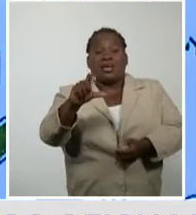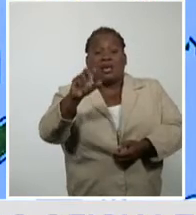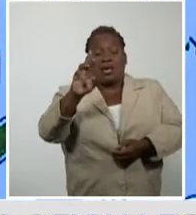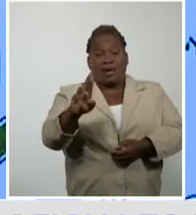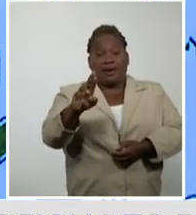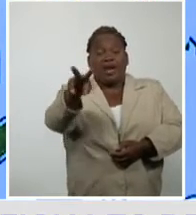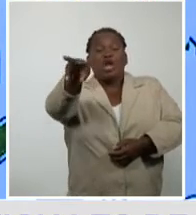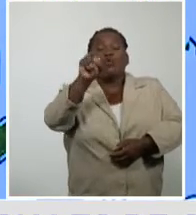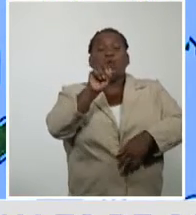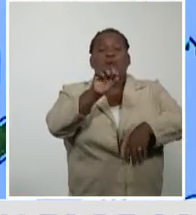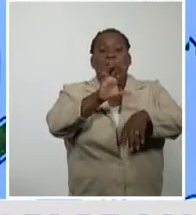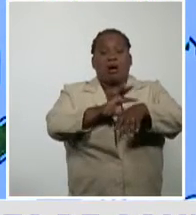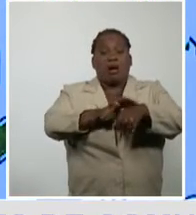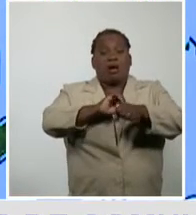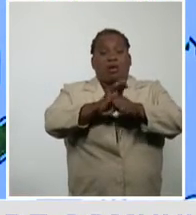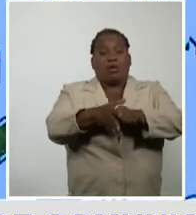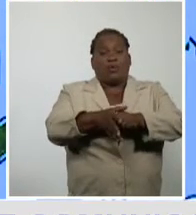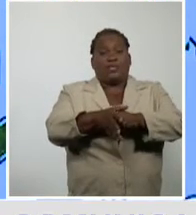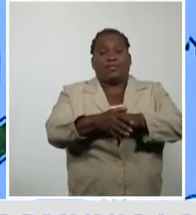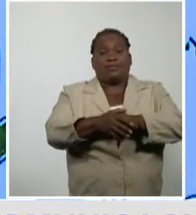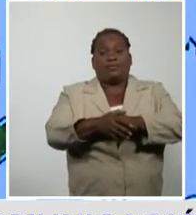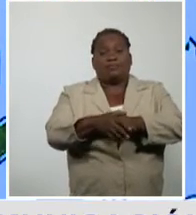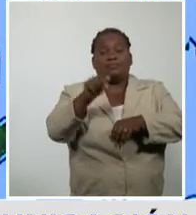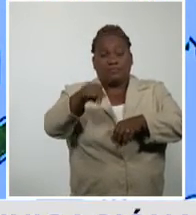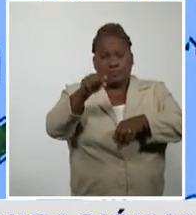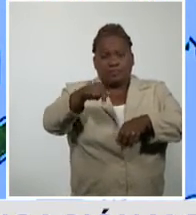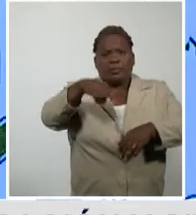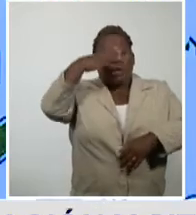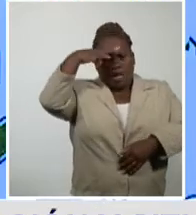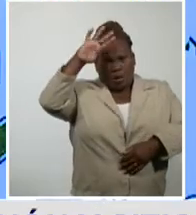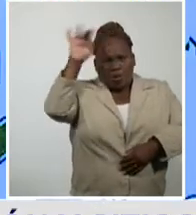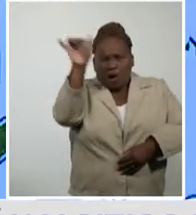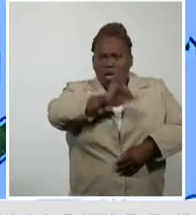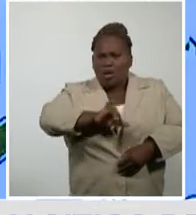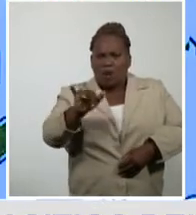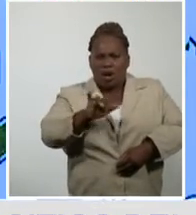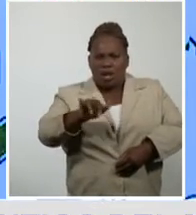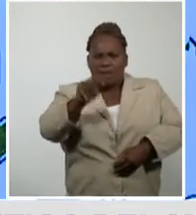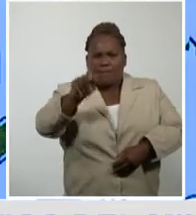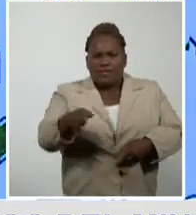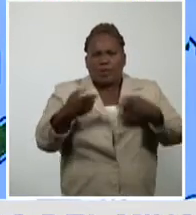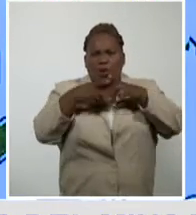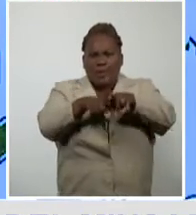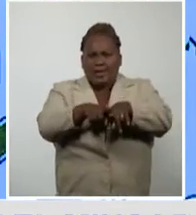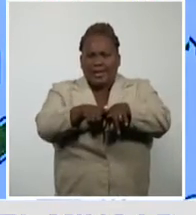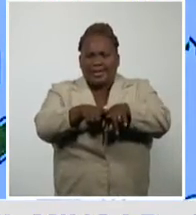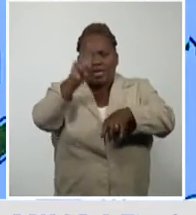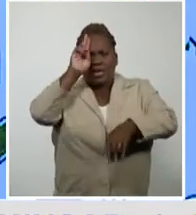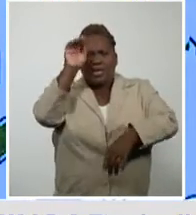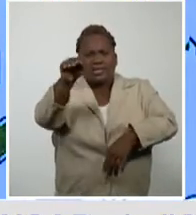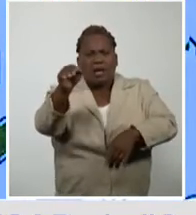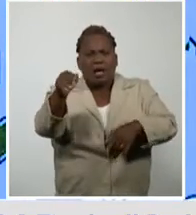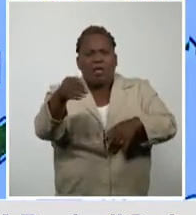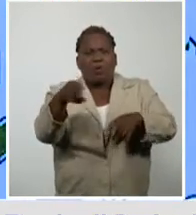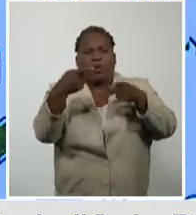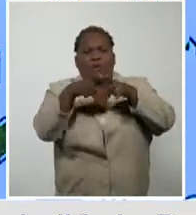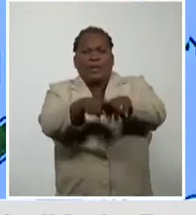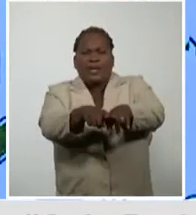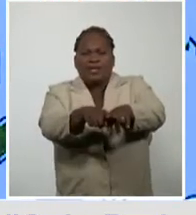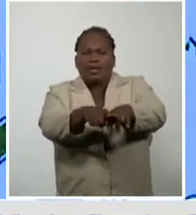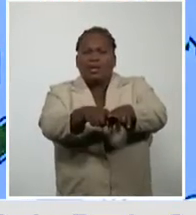coronavirus SARS-CoV-2. ¿Se le están haciendo exámenes a estas personas, ingresados y acompañantes, en los hospitales